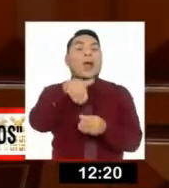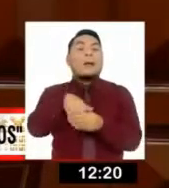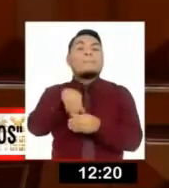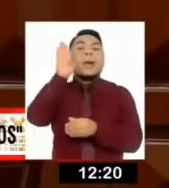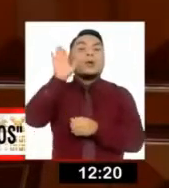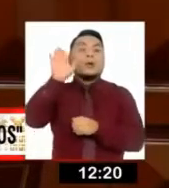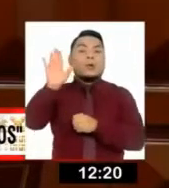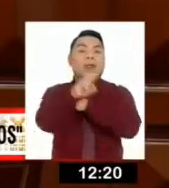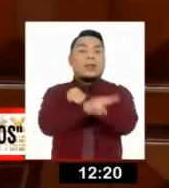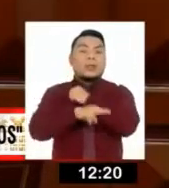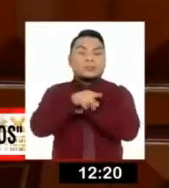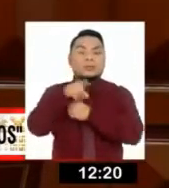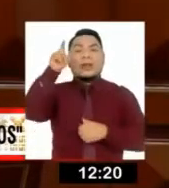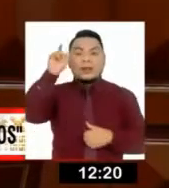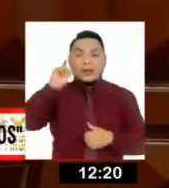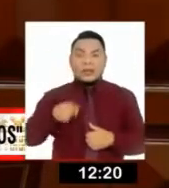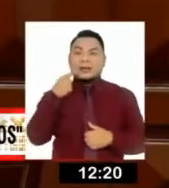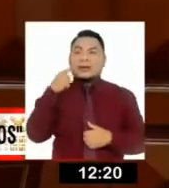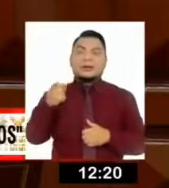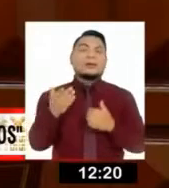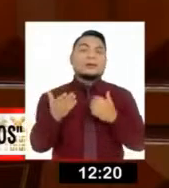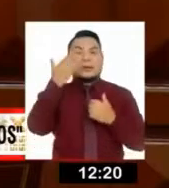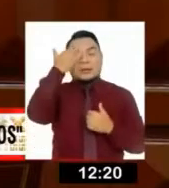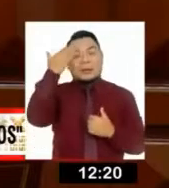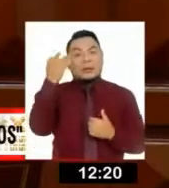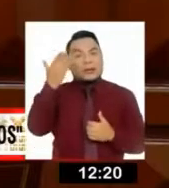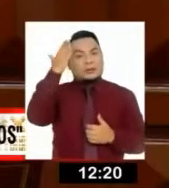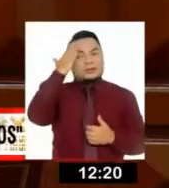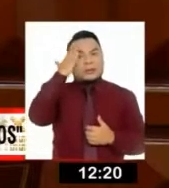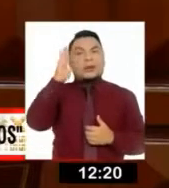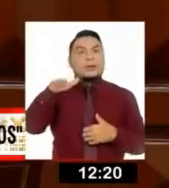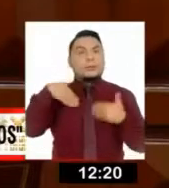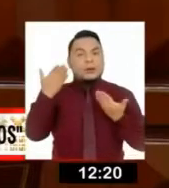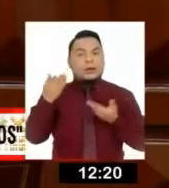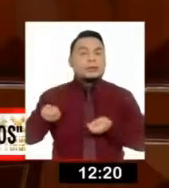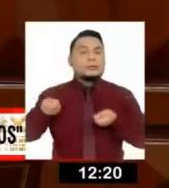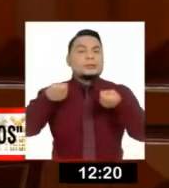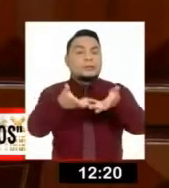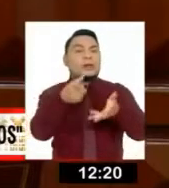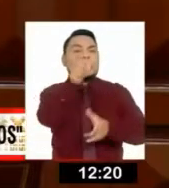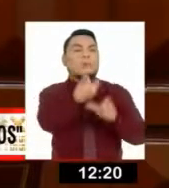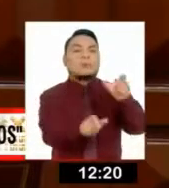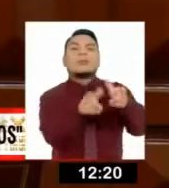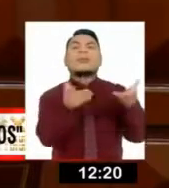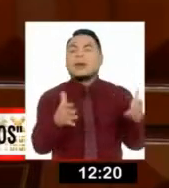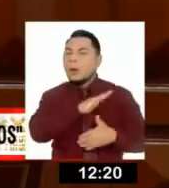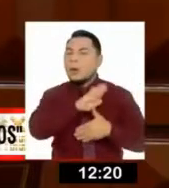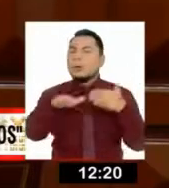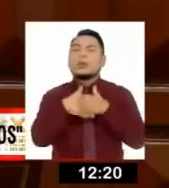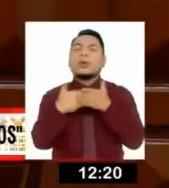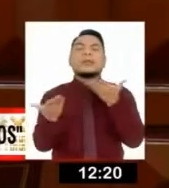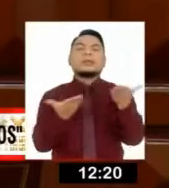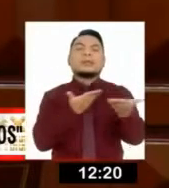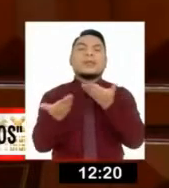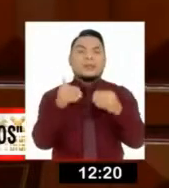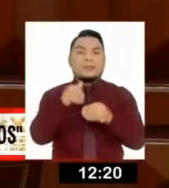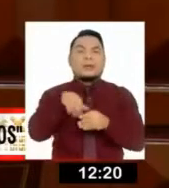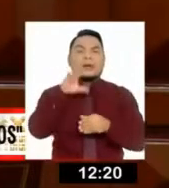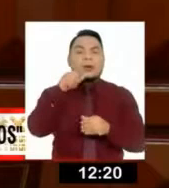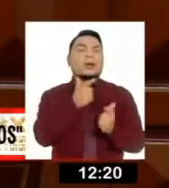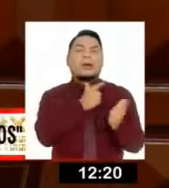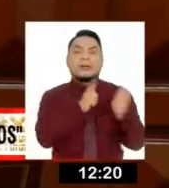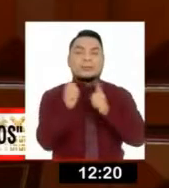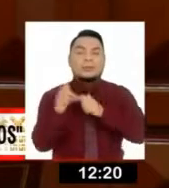de la Nación deberá estar en capacidad de proporcionar al ciudadano todos los servicios bancarios